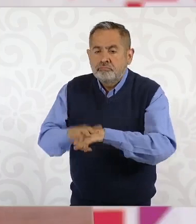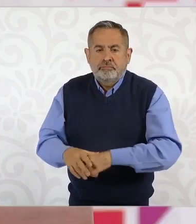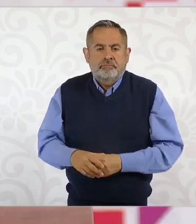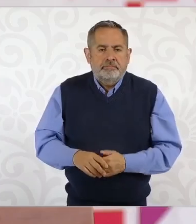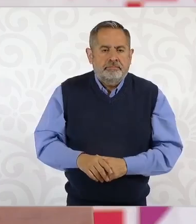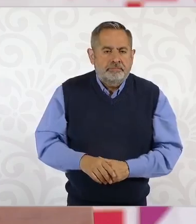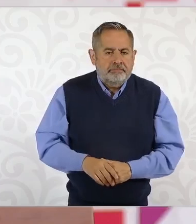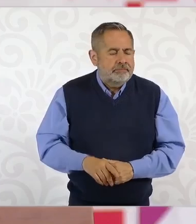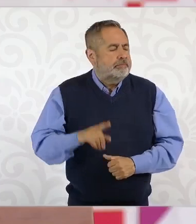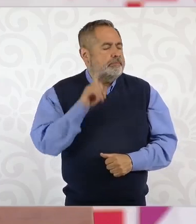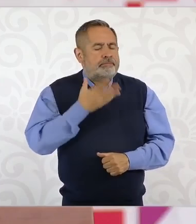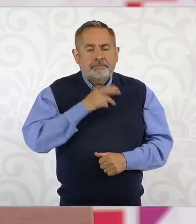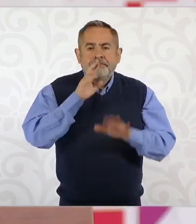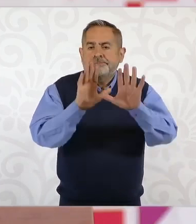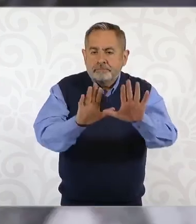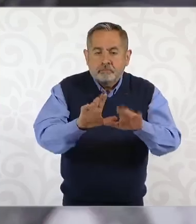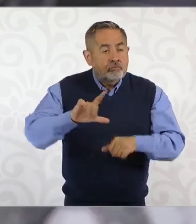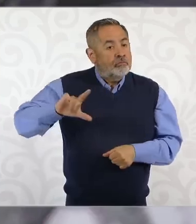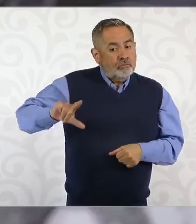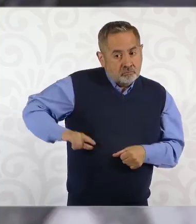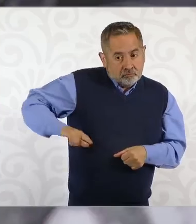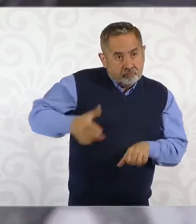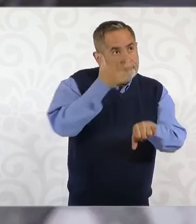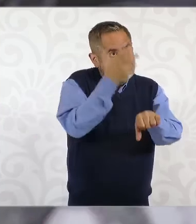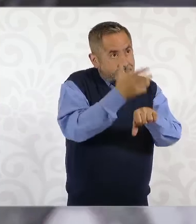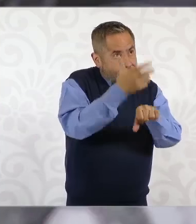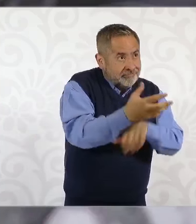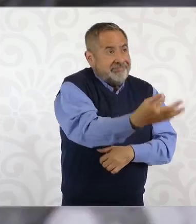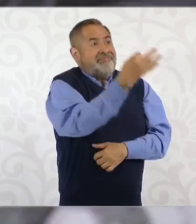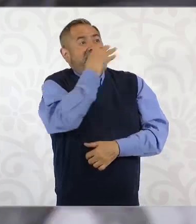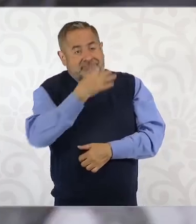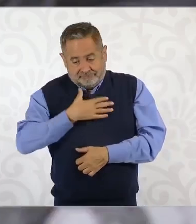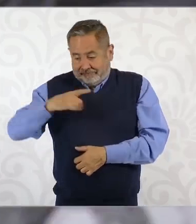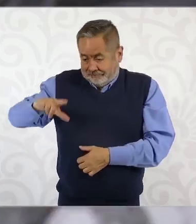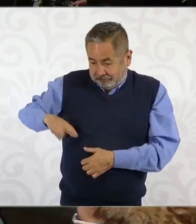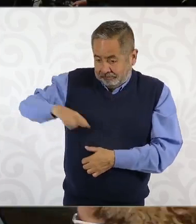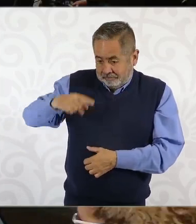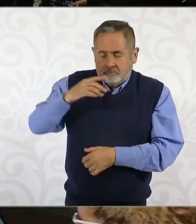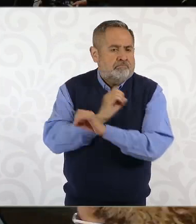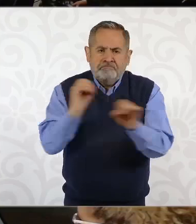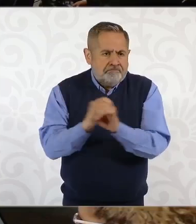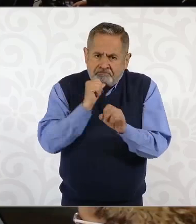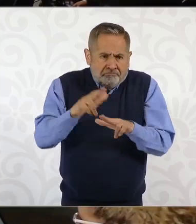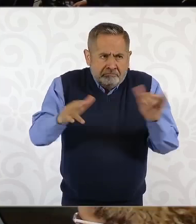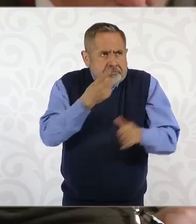Unidos a las autoridades mexicanas que digan que hay una investigación. ¿Y ustedes tampoco